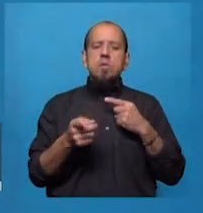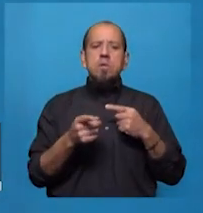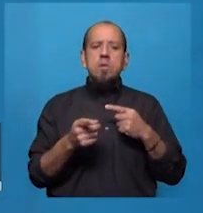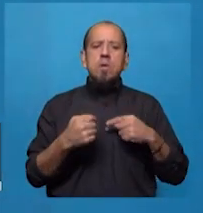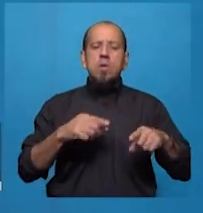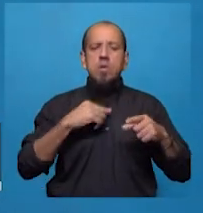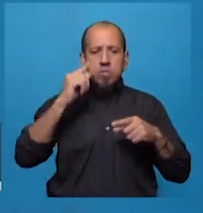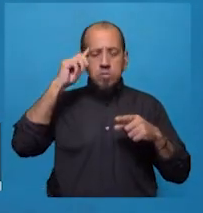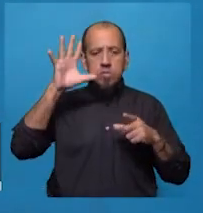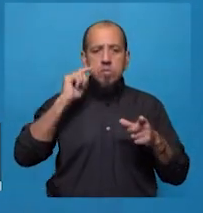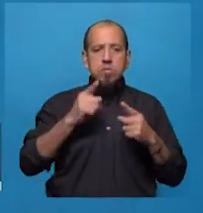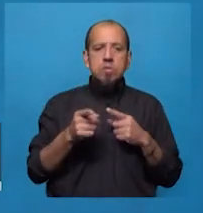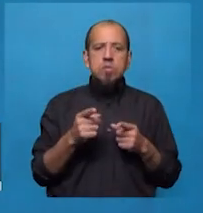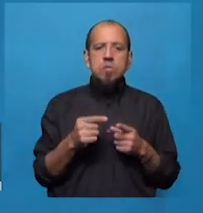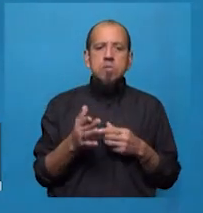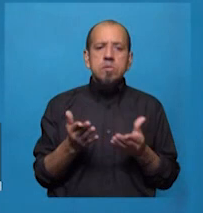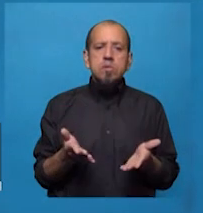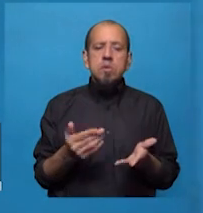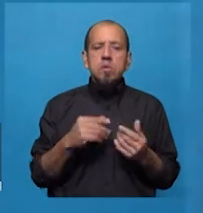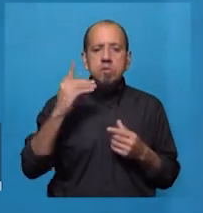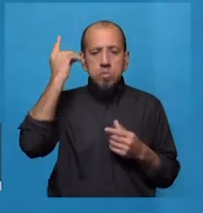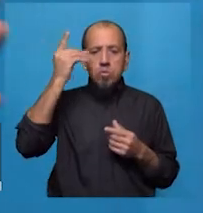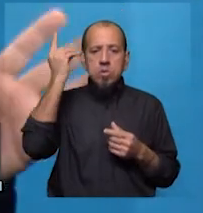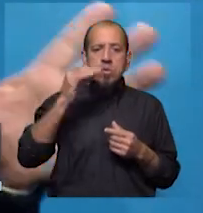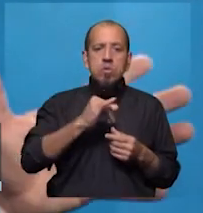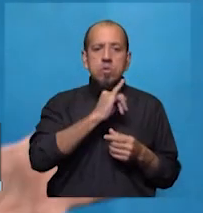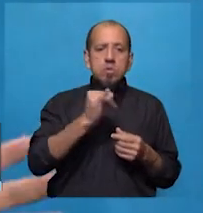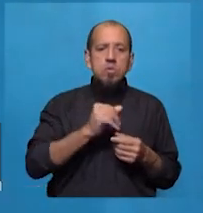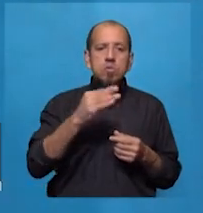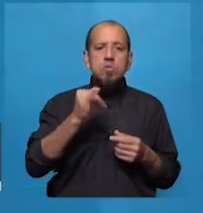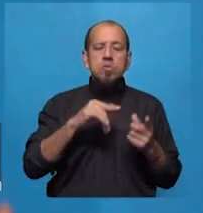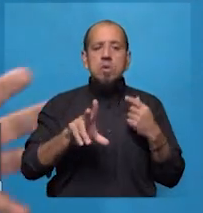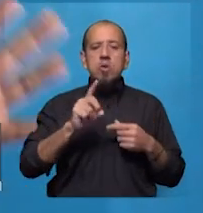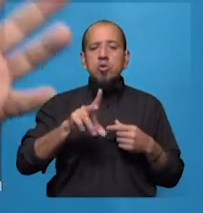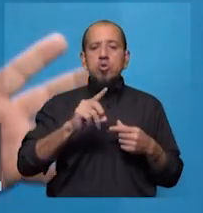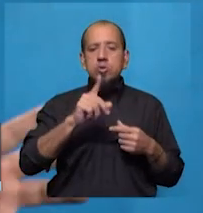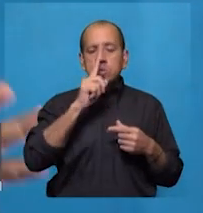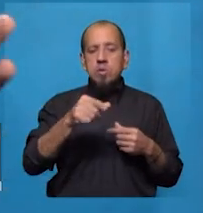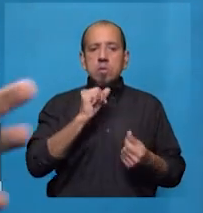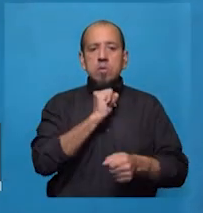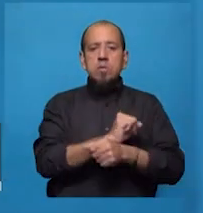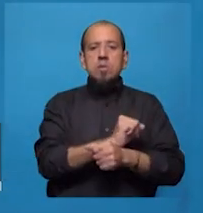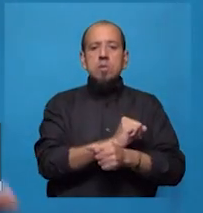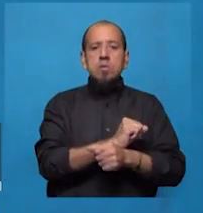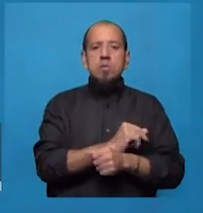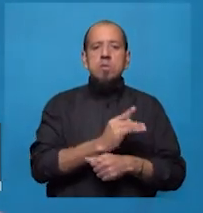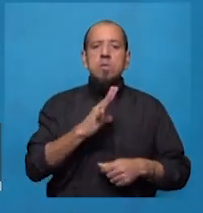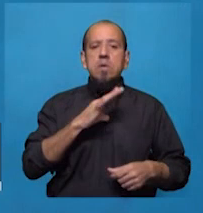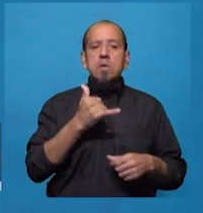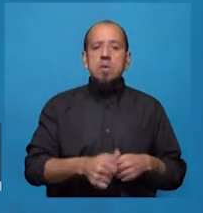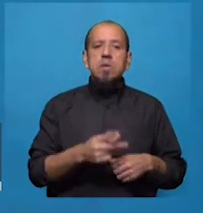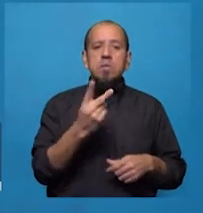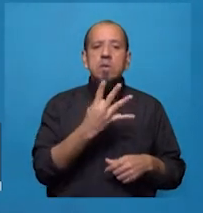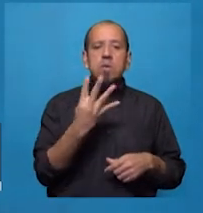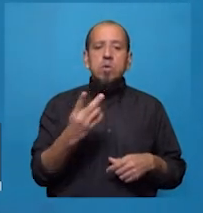yo recuerdo siempre un intercambio que tuve con el diputado subía que yo le decía tenemos 12.000 presos y él me respondió dice tenemos que tener 24.000